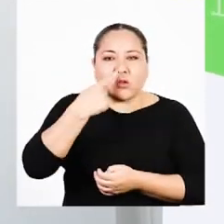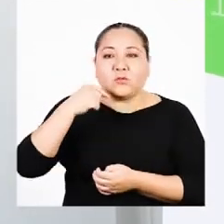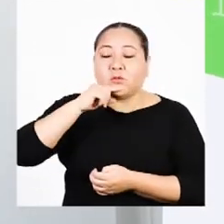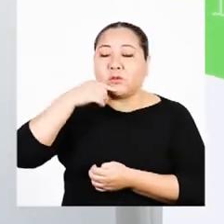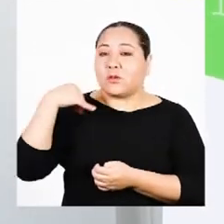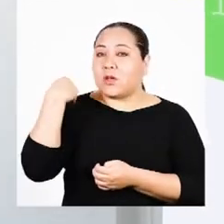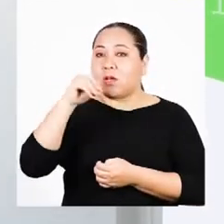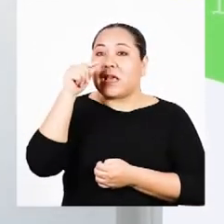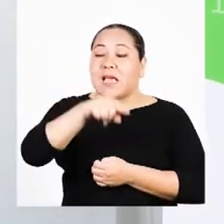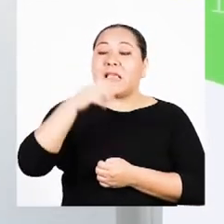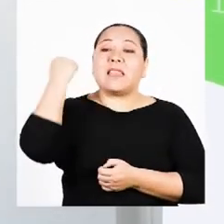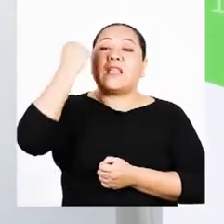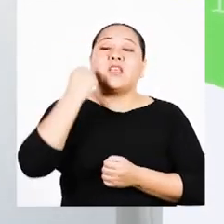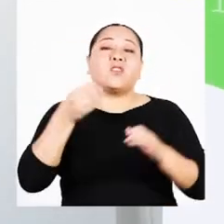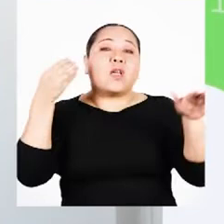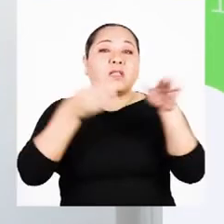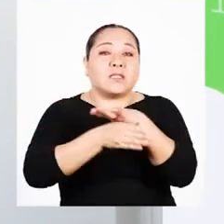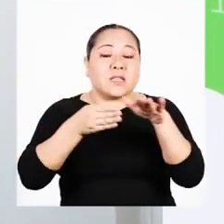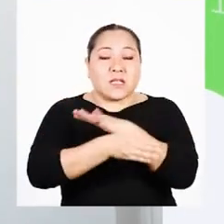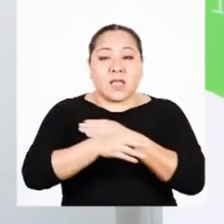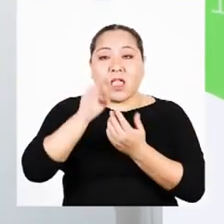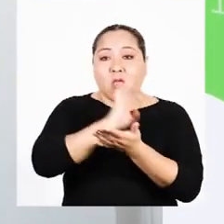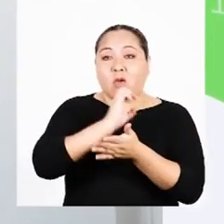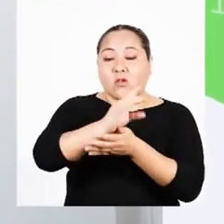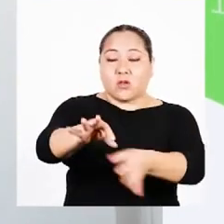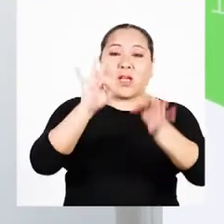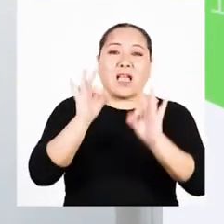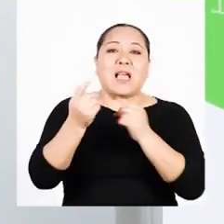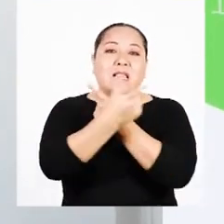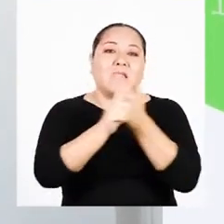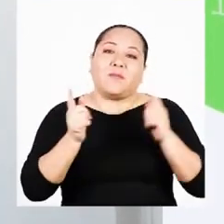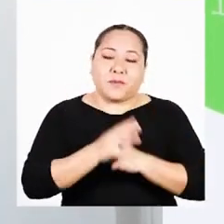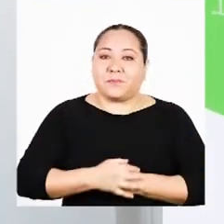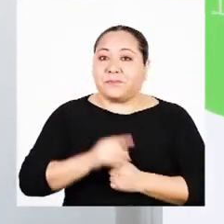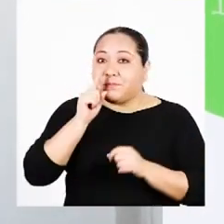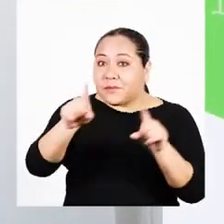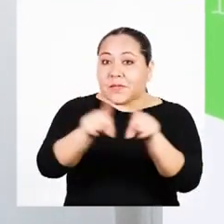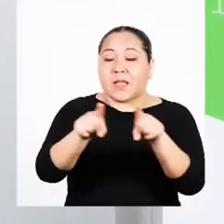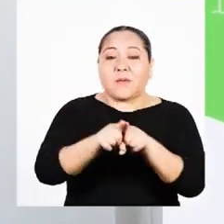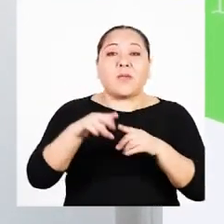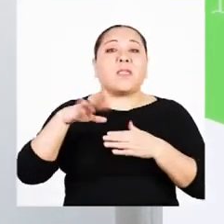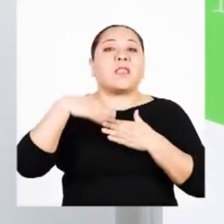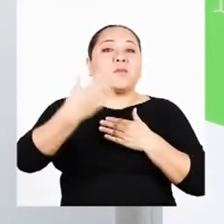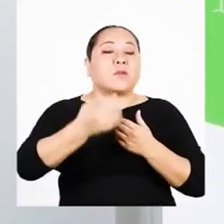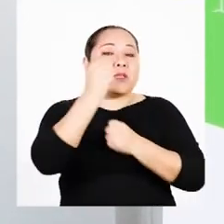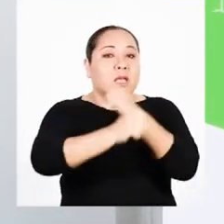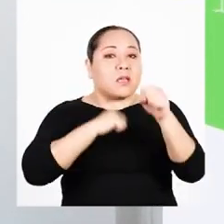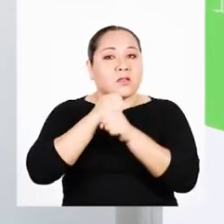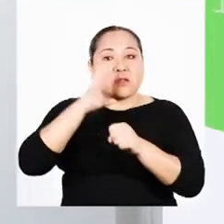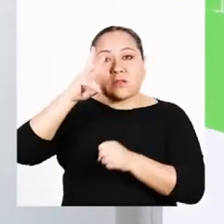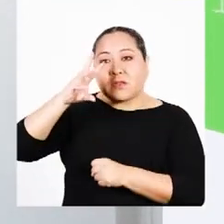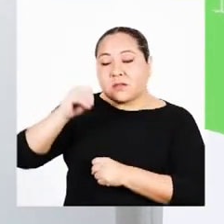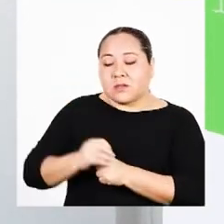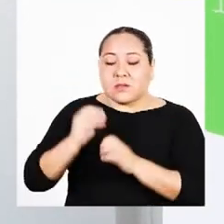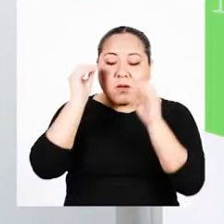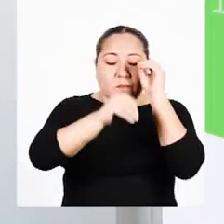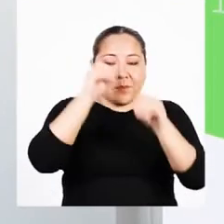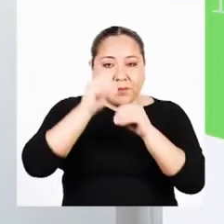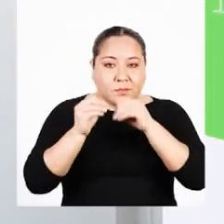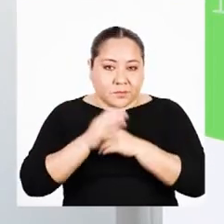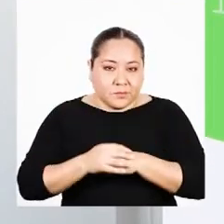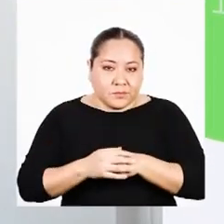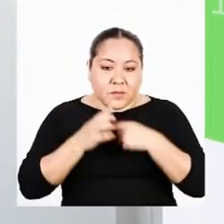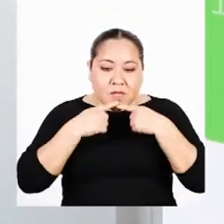adolescentes tenemos derecho a poder acceder a una educación de calidad y libre. Además, luego en los años 60 se saca